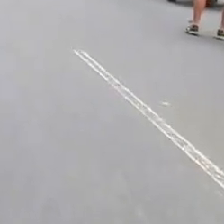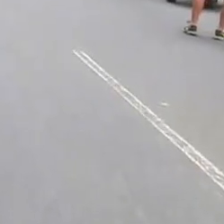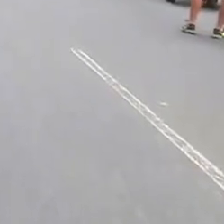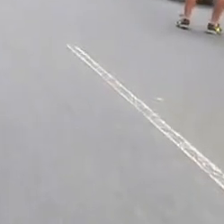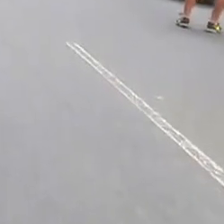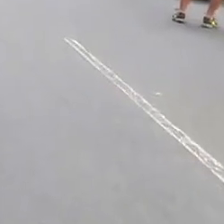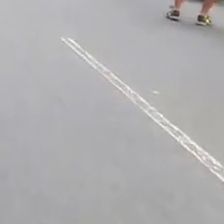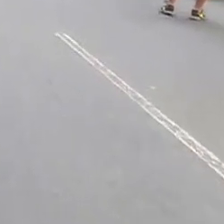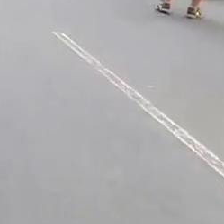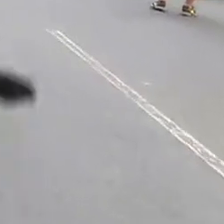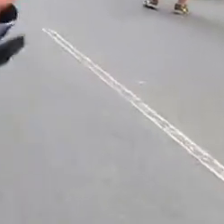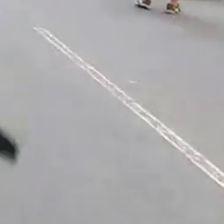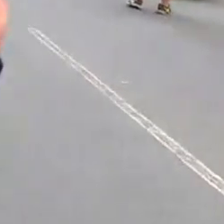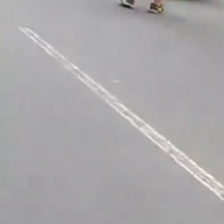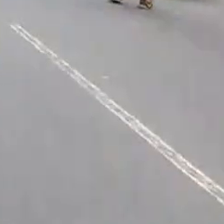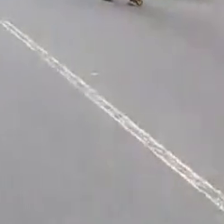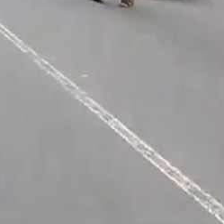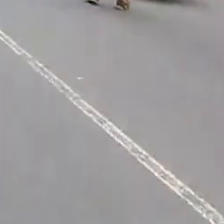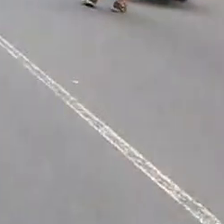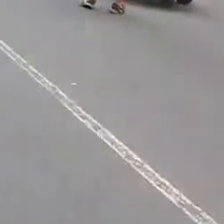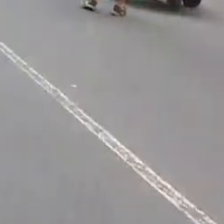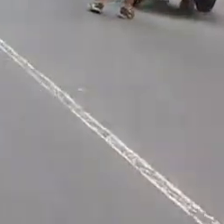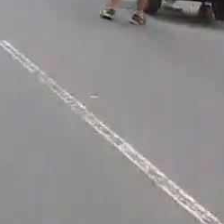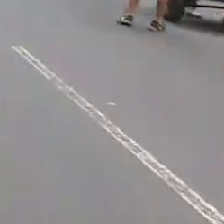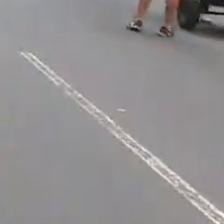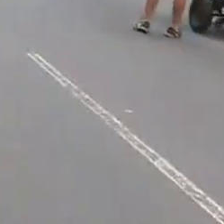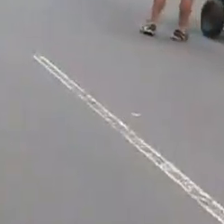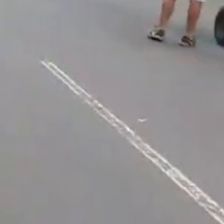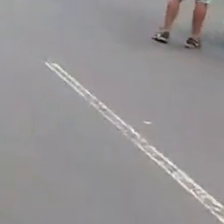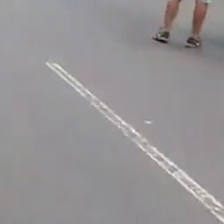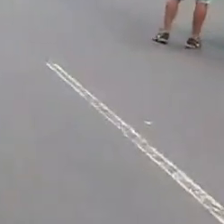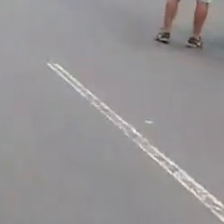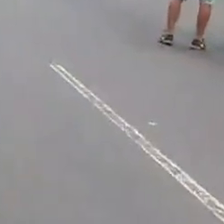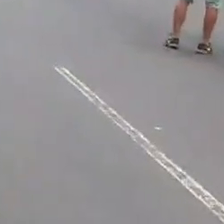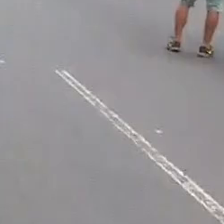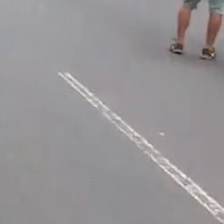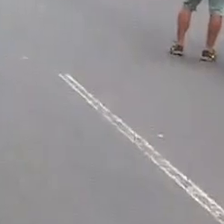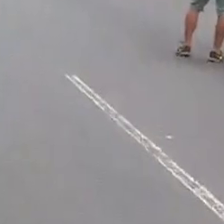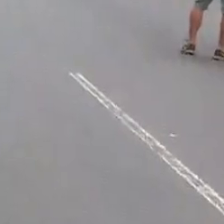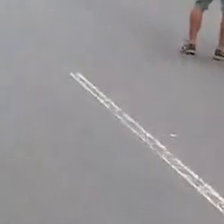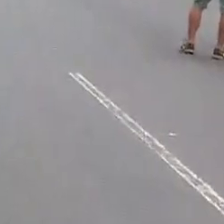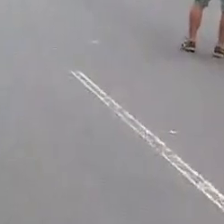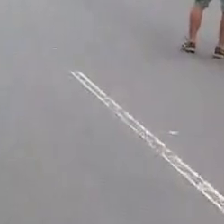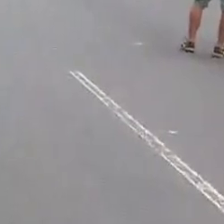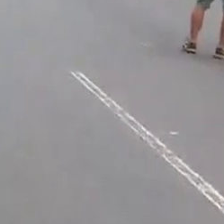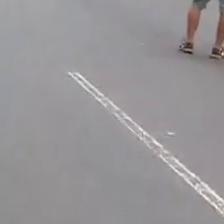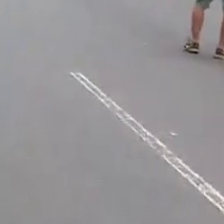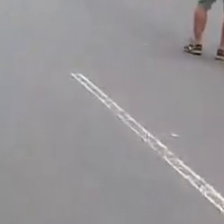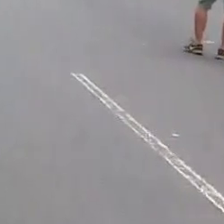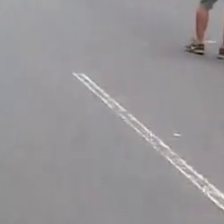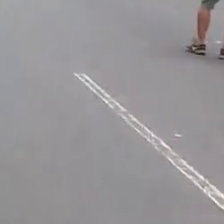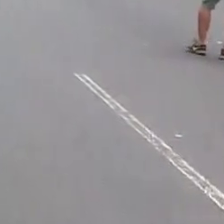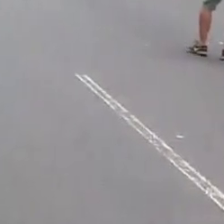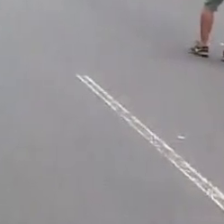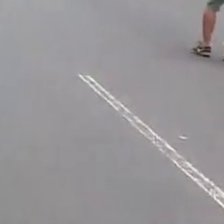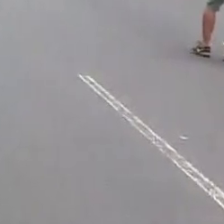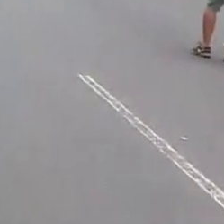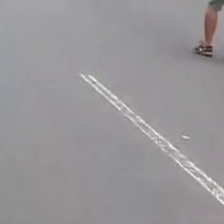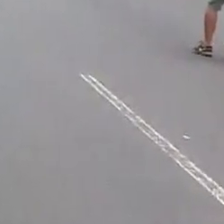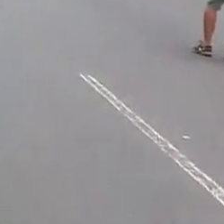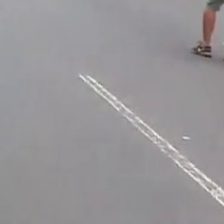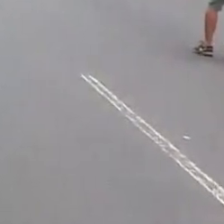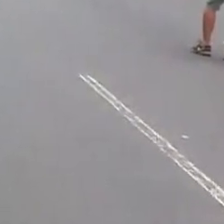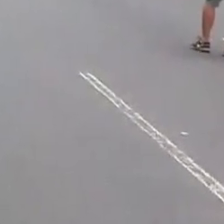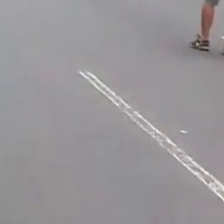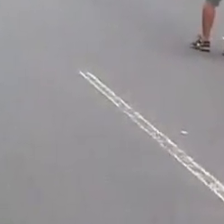porque, como les decía, se ha paralizado mucho frente a la catedral, pero poco a poco en grupos pequeños ha ido ya avanzando